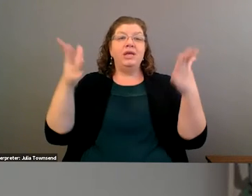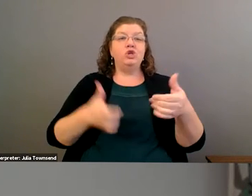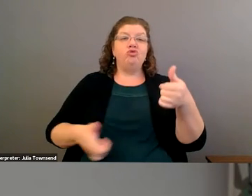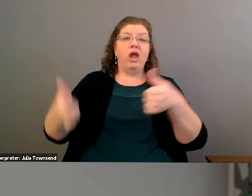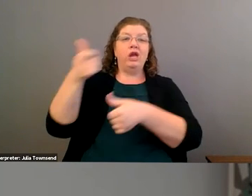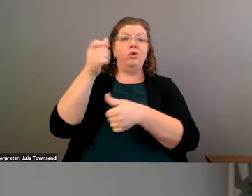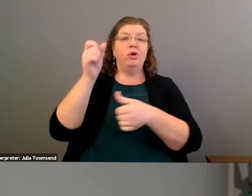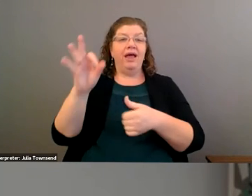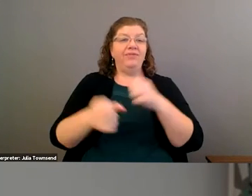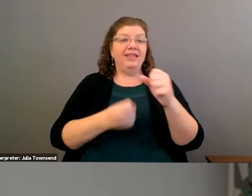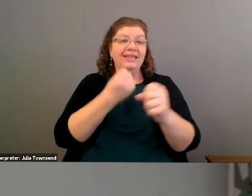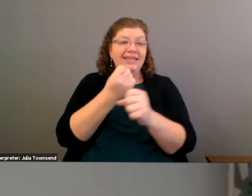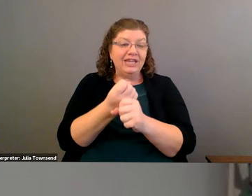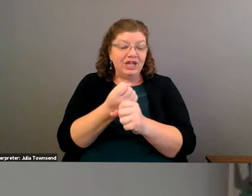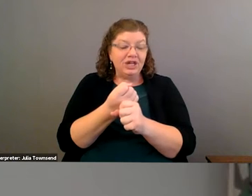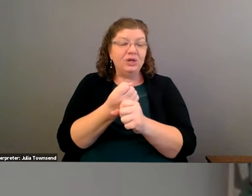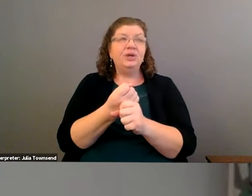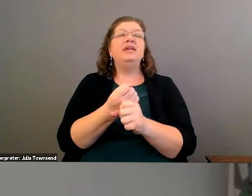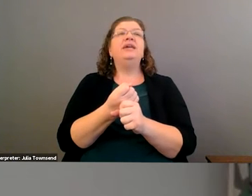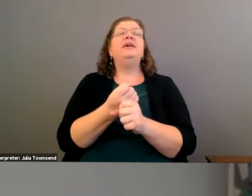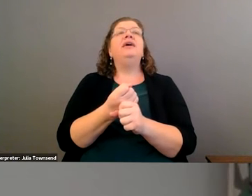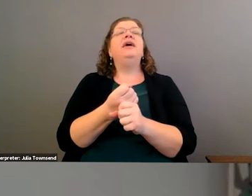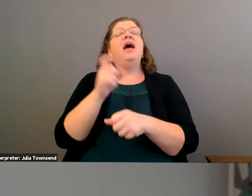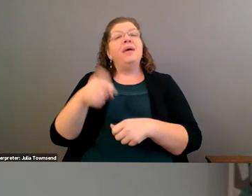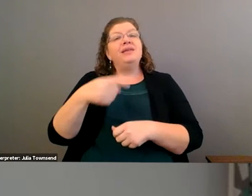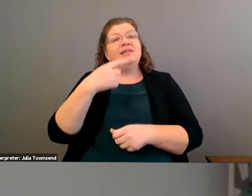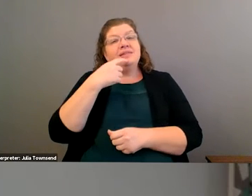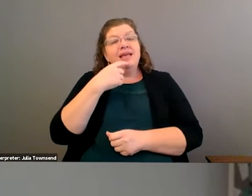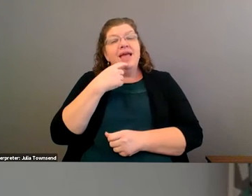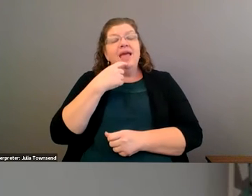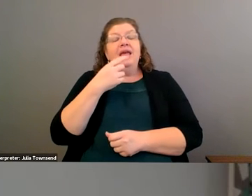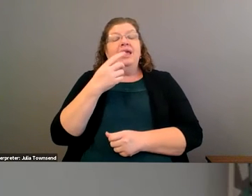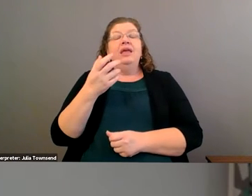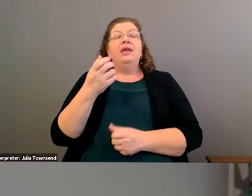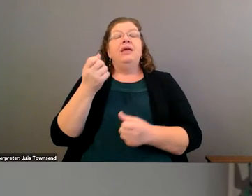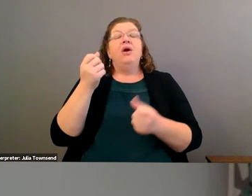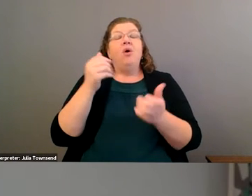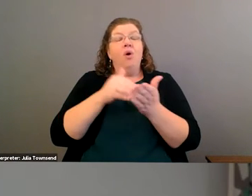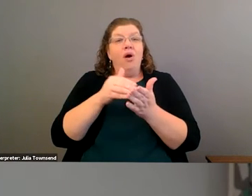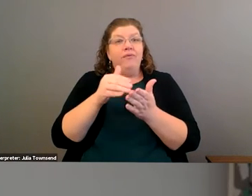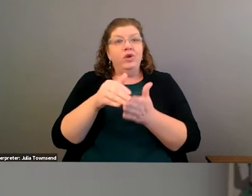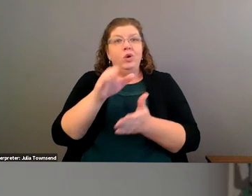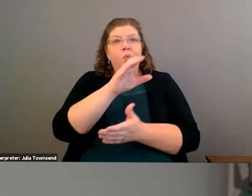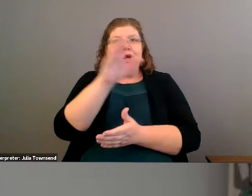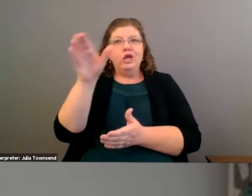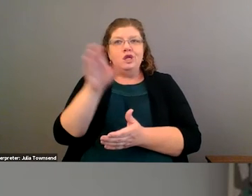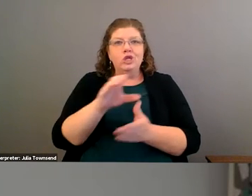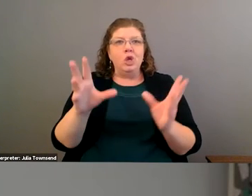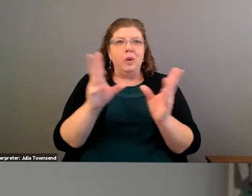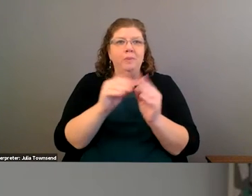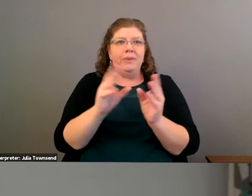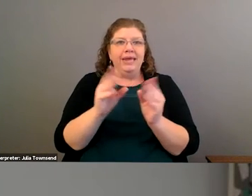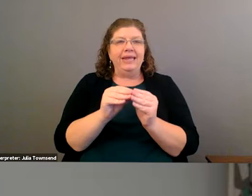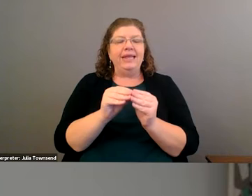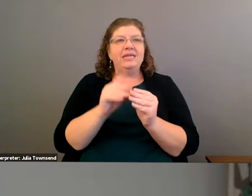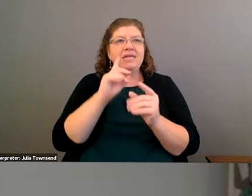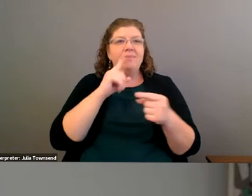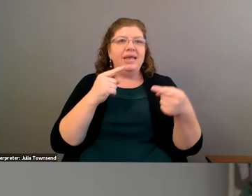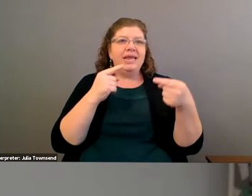como la administradora del año. Y diría que a pesar de que había muchas veces en que las reuniones de